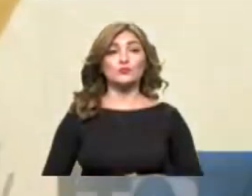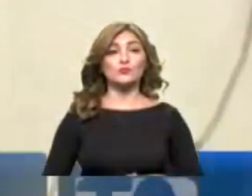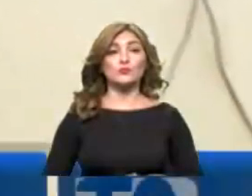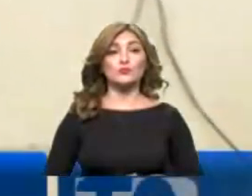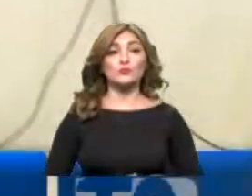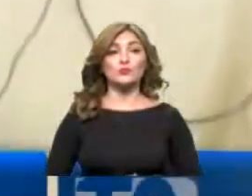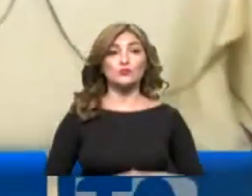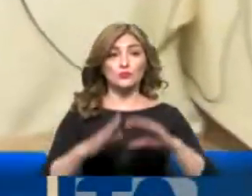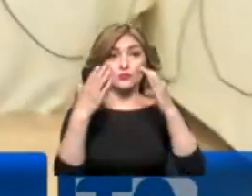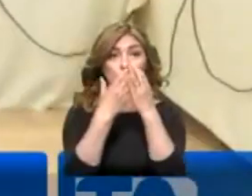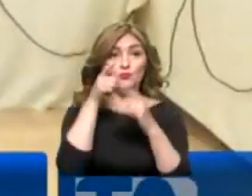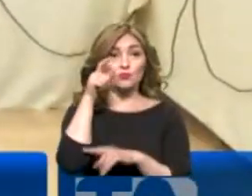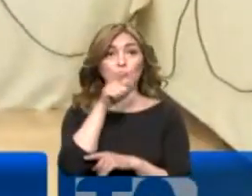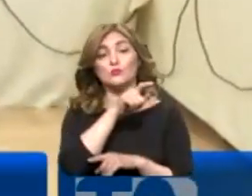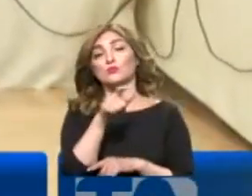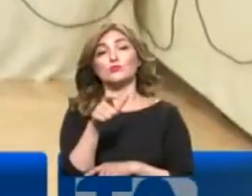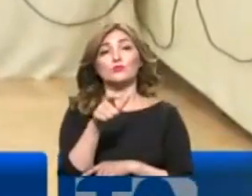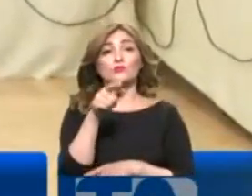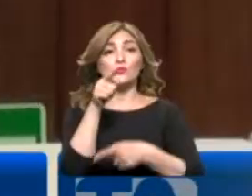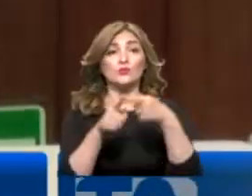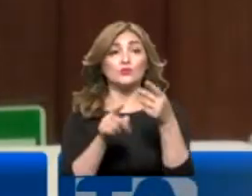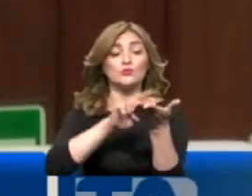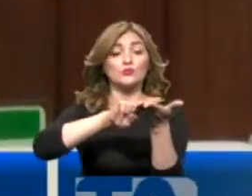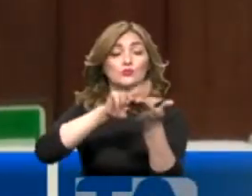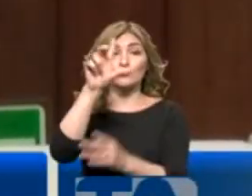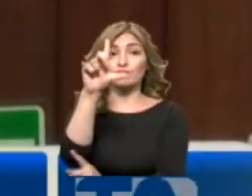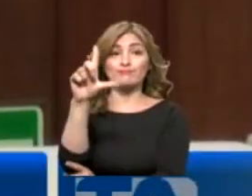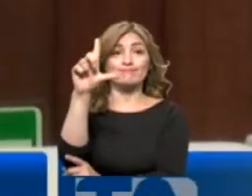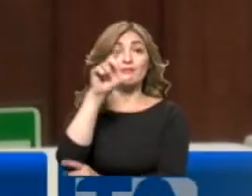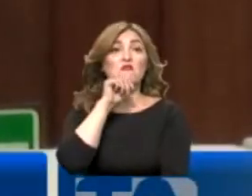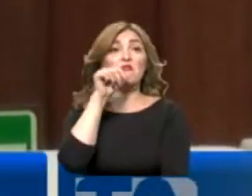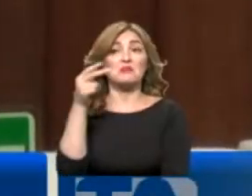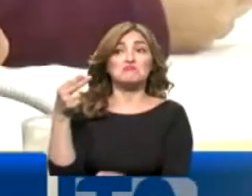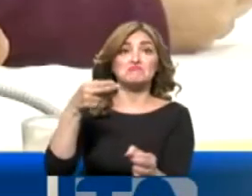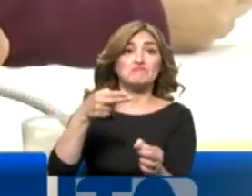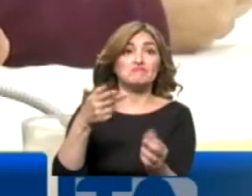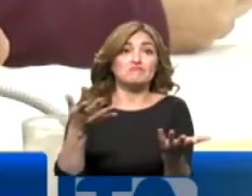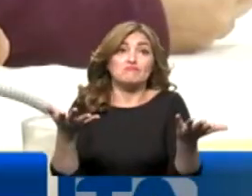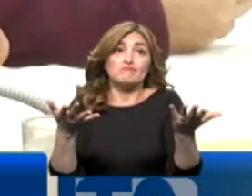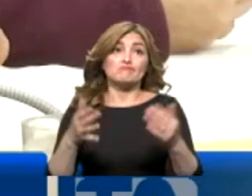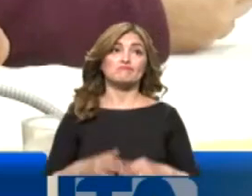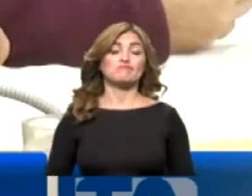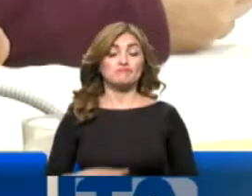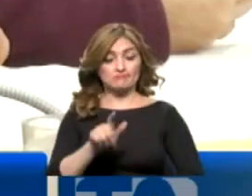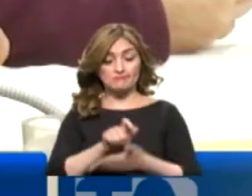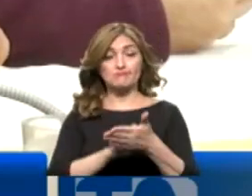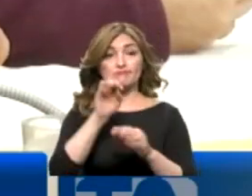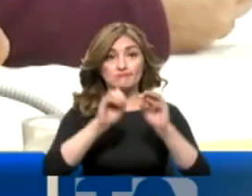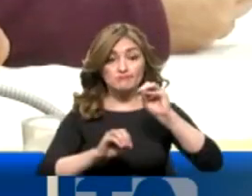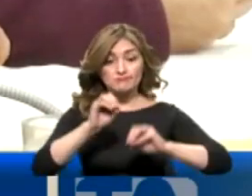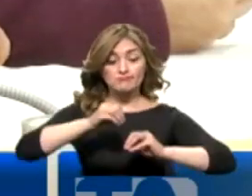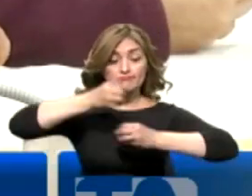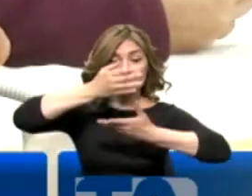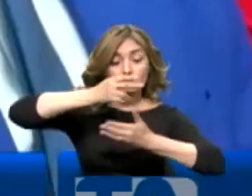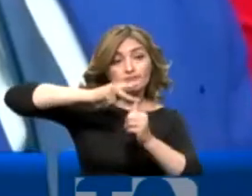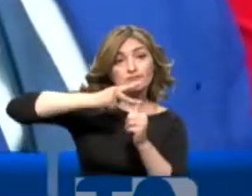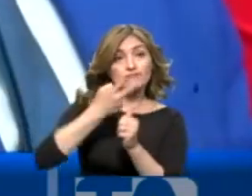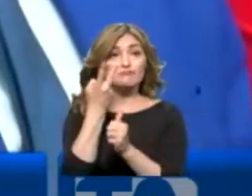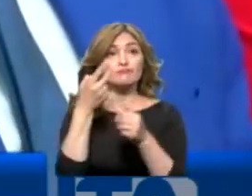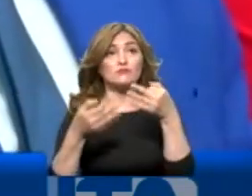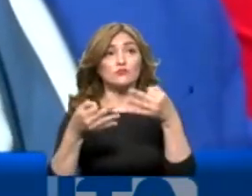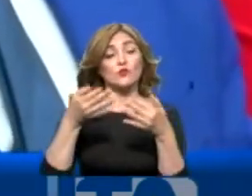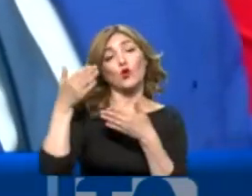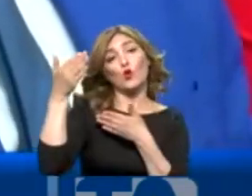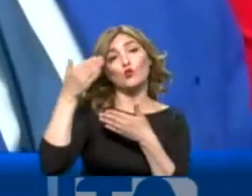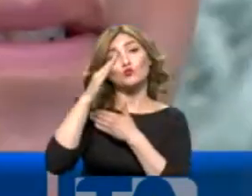La Comisión de Fiscalización no pudo sesionar este lunes por falta de quórum. Iban a aprobar el informe del segundo juicio político